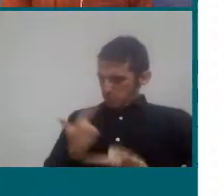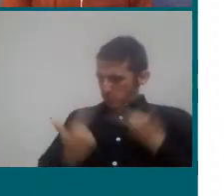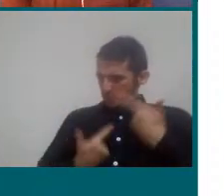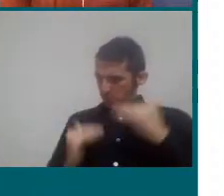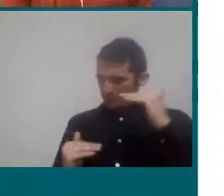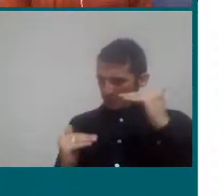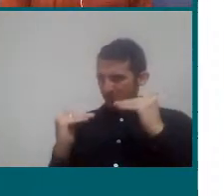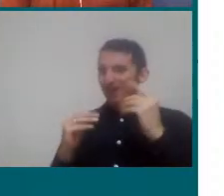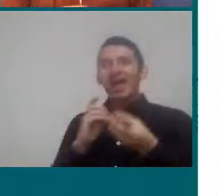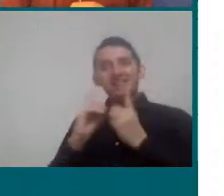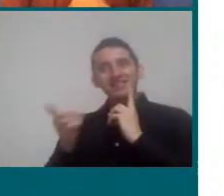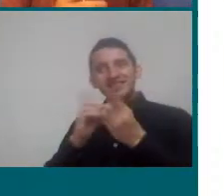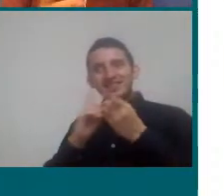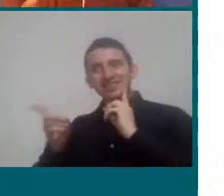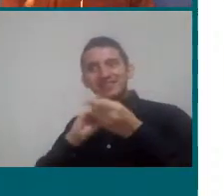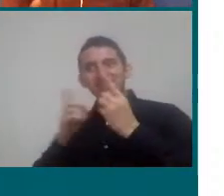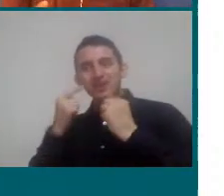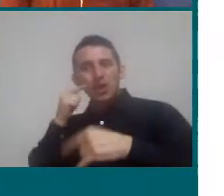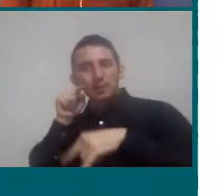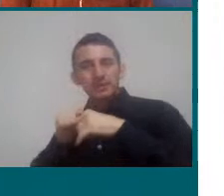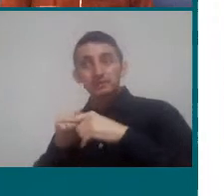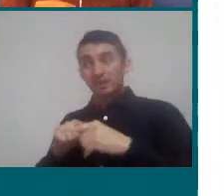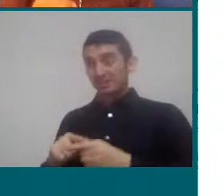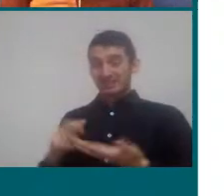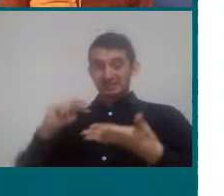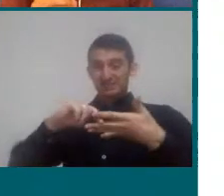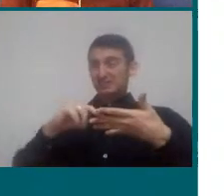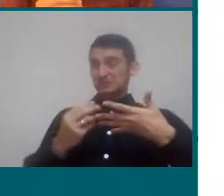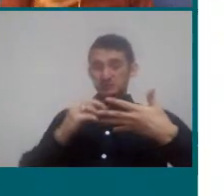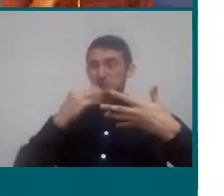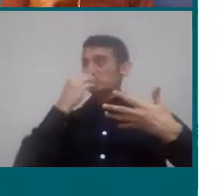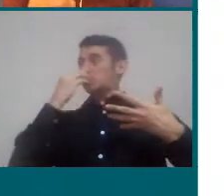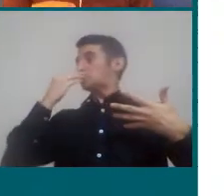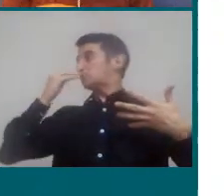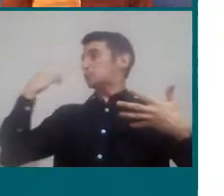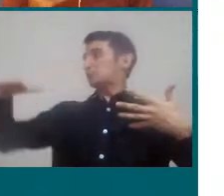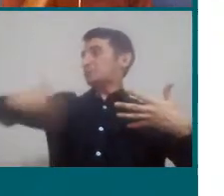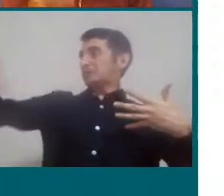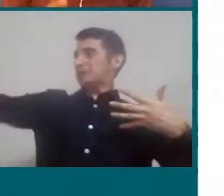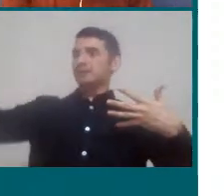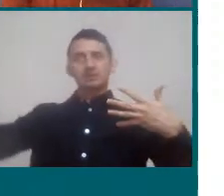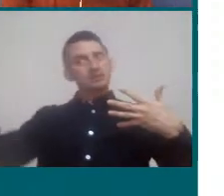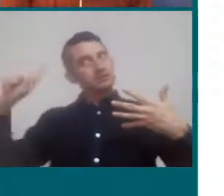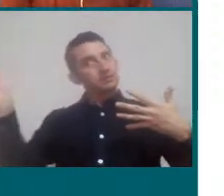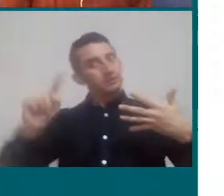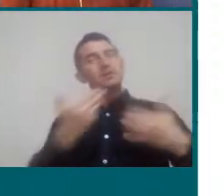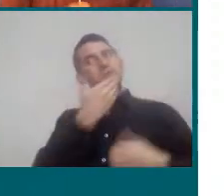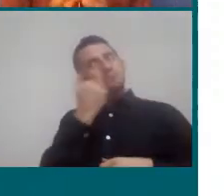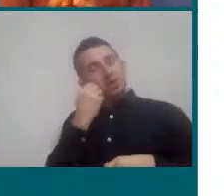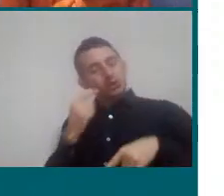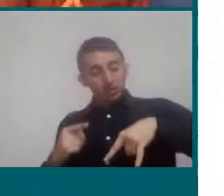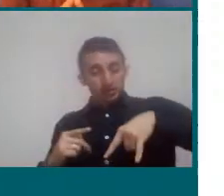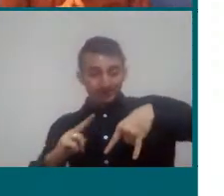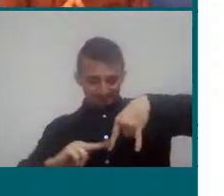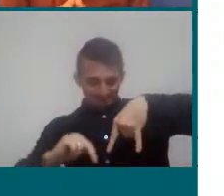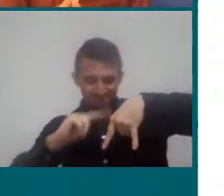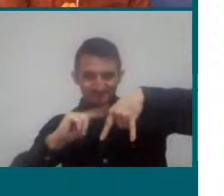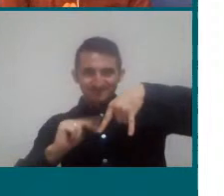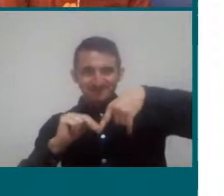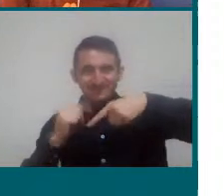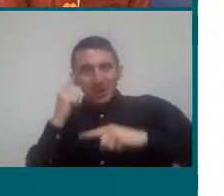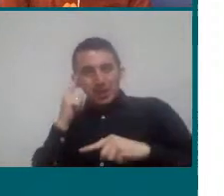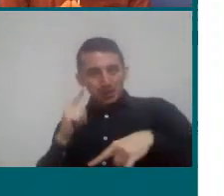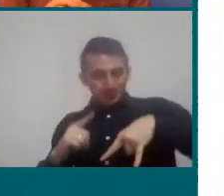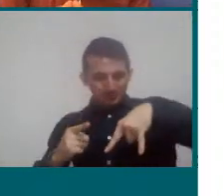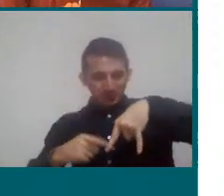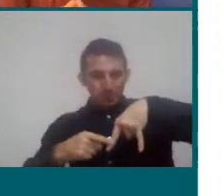construcción. No tirar por tierra todo, sino ser tremendamente positivistas y constructivistas. Es decir, identificar qué es lo que